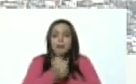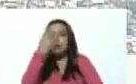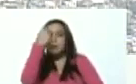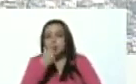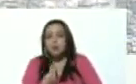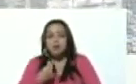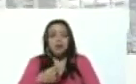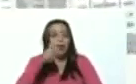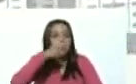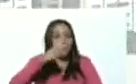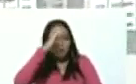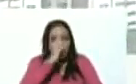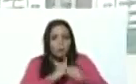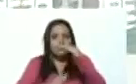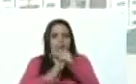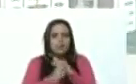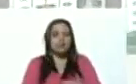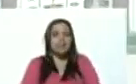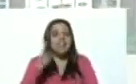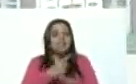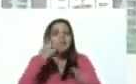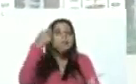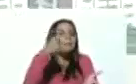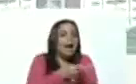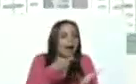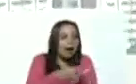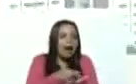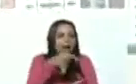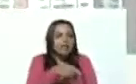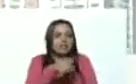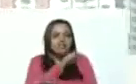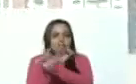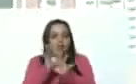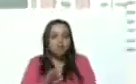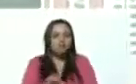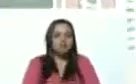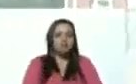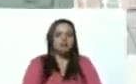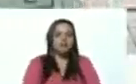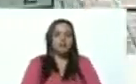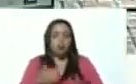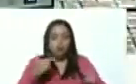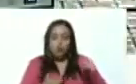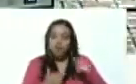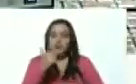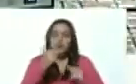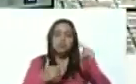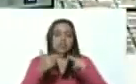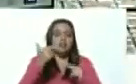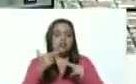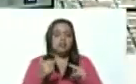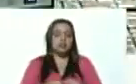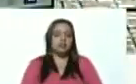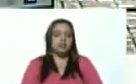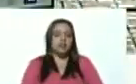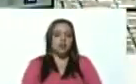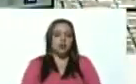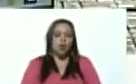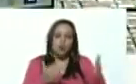el pueblo humilde. Pagar esa deuda y construirle comunidades